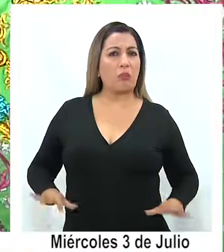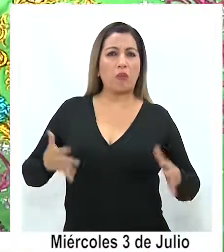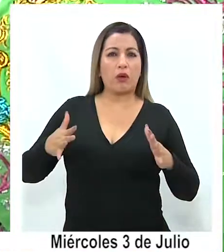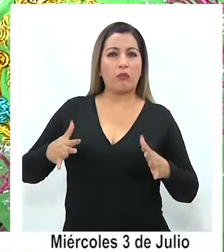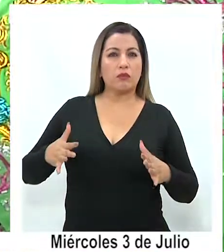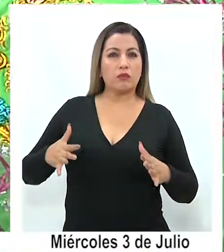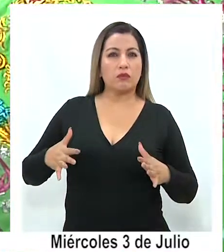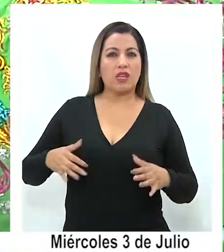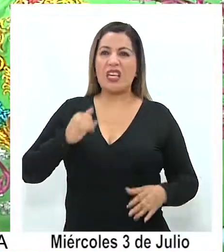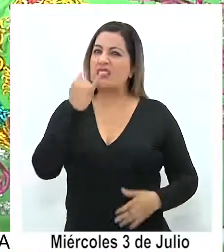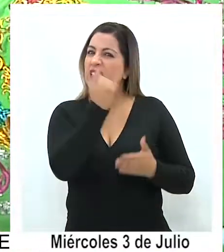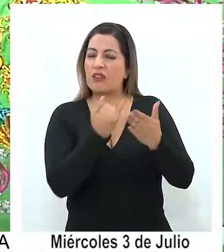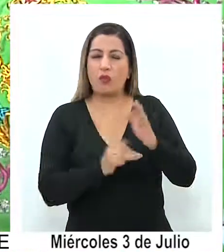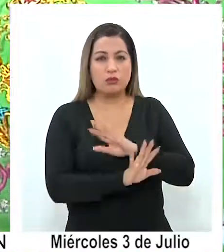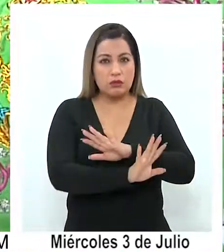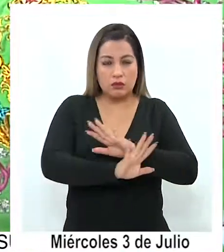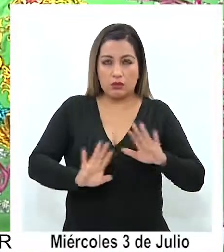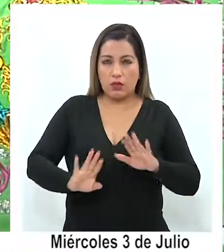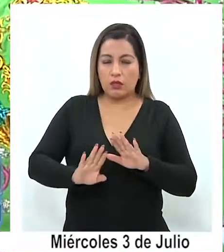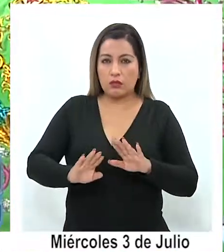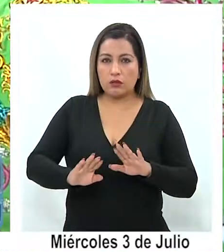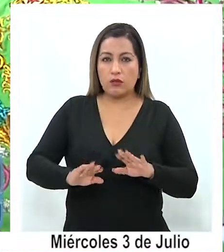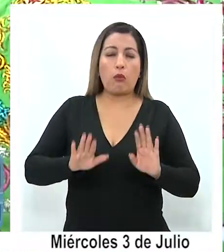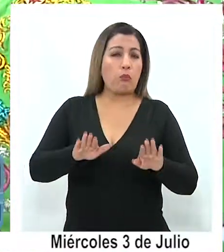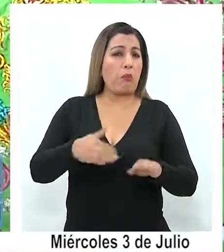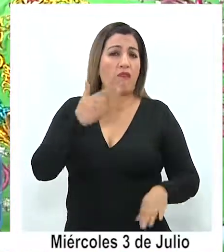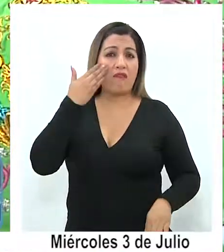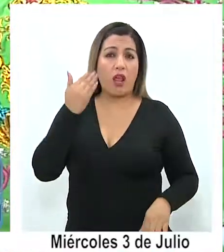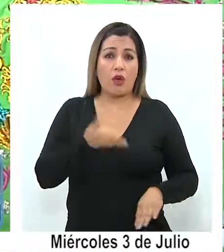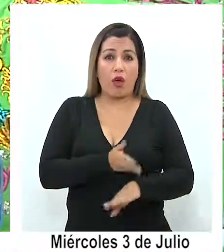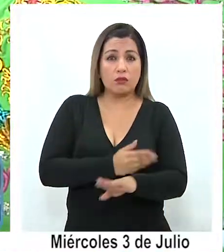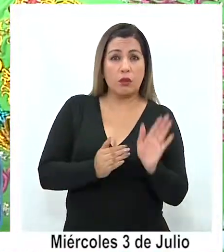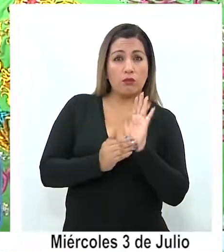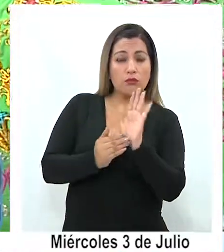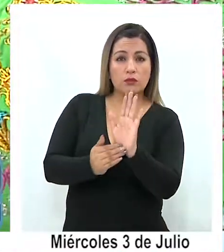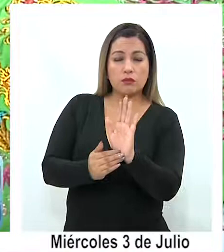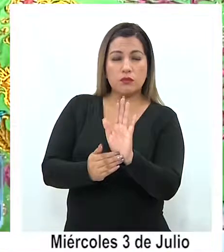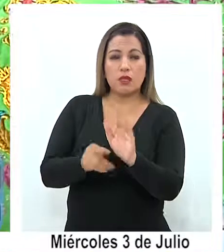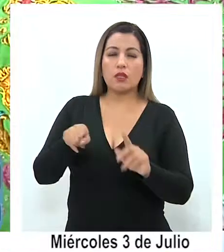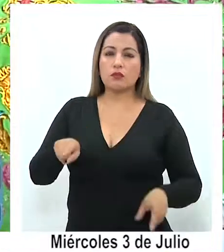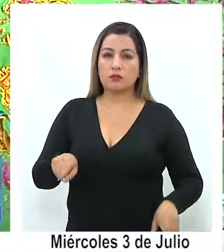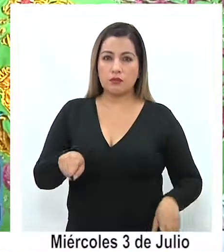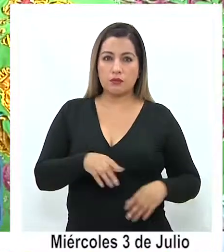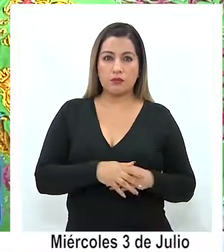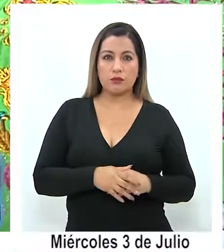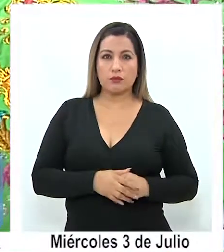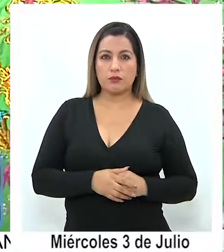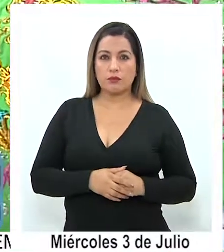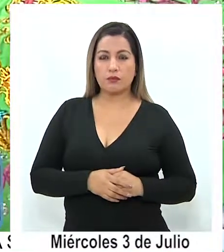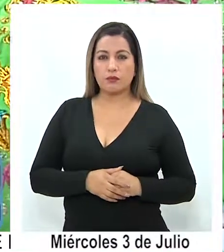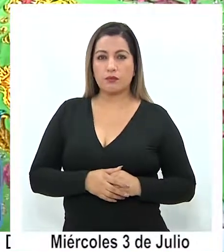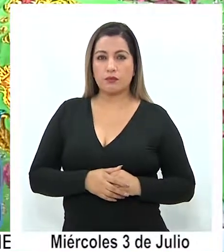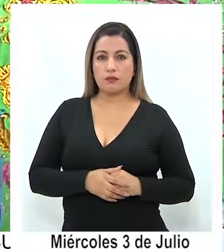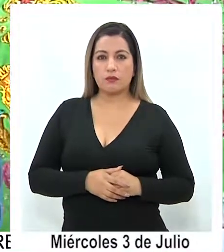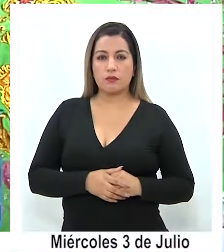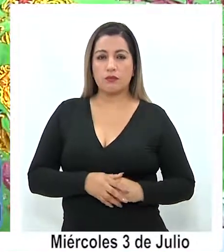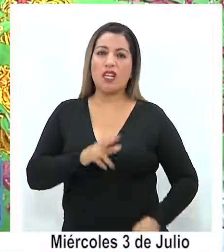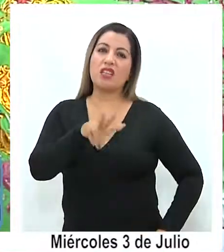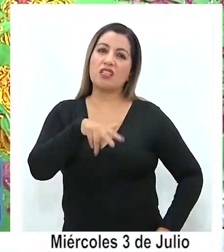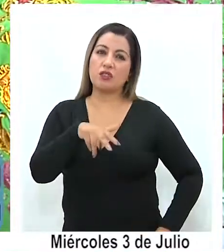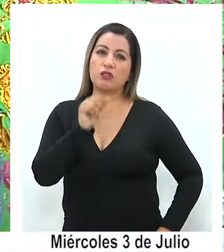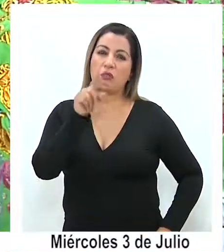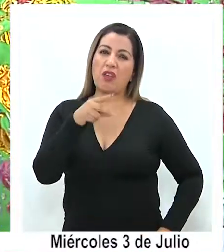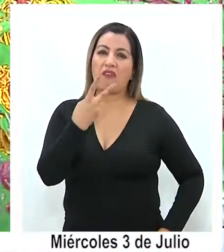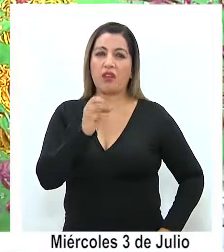sin dibujo, sin nada, solamente como el blanco que mostré. Ese le sale 18,